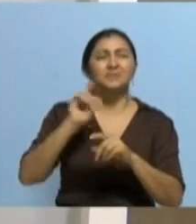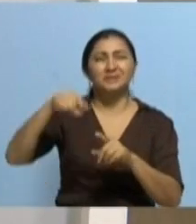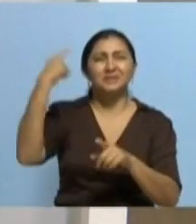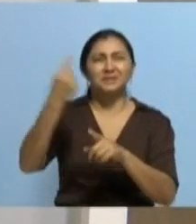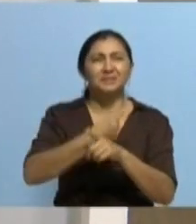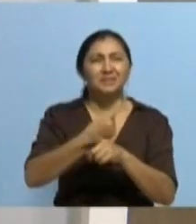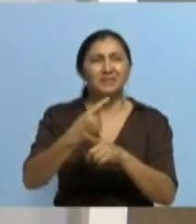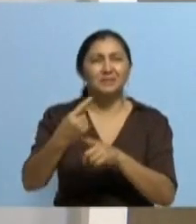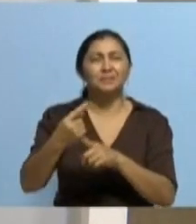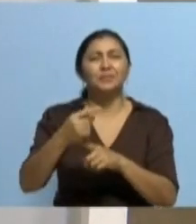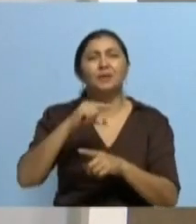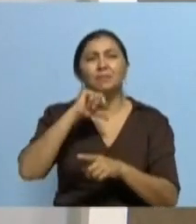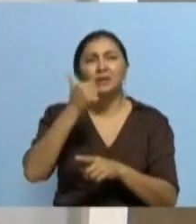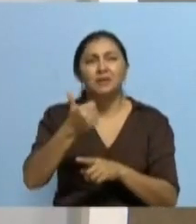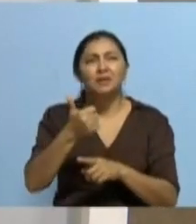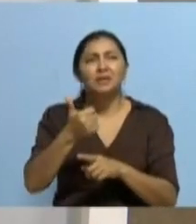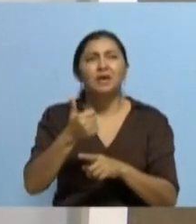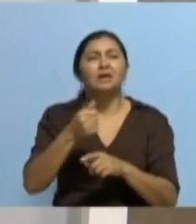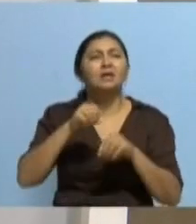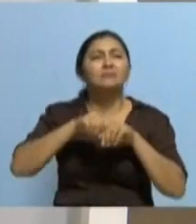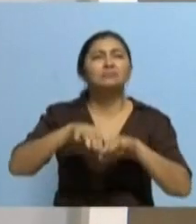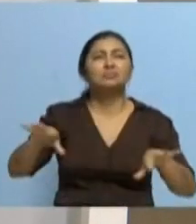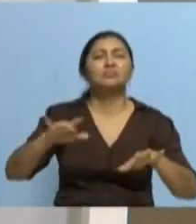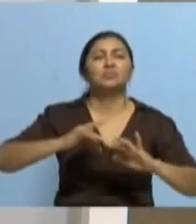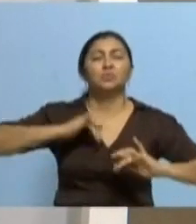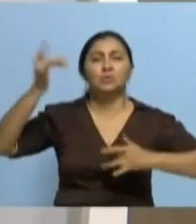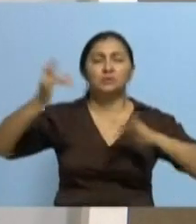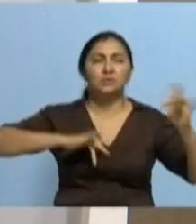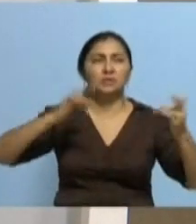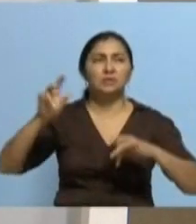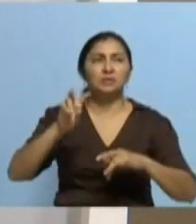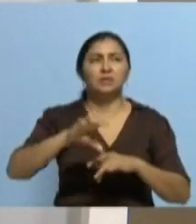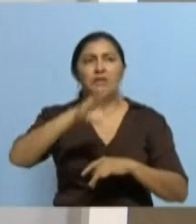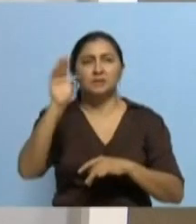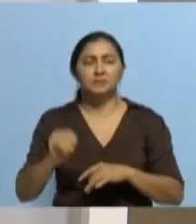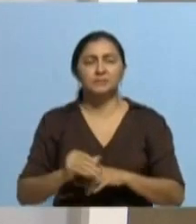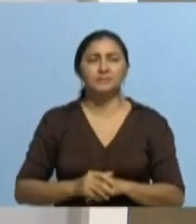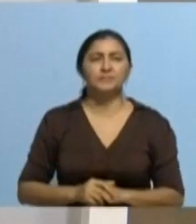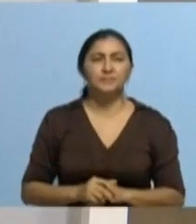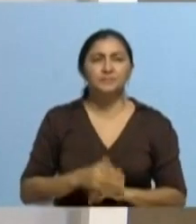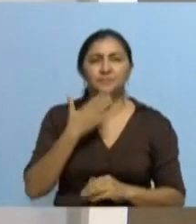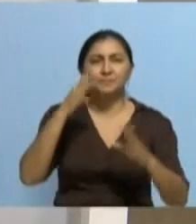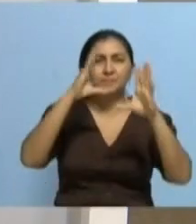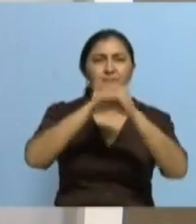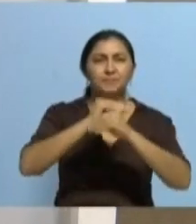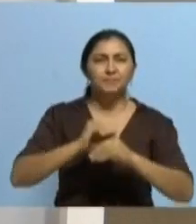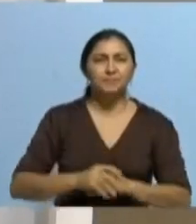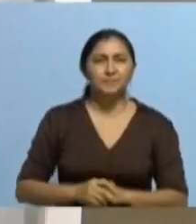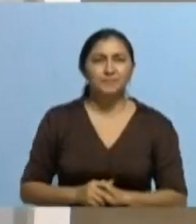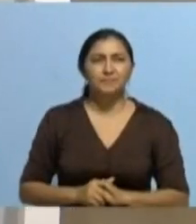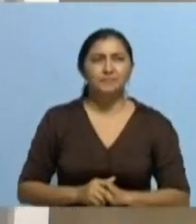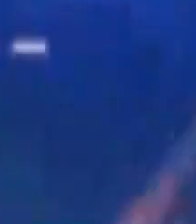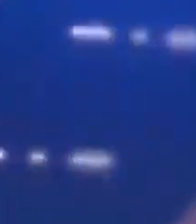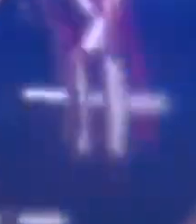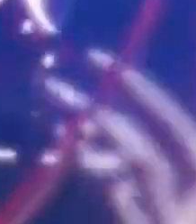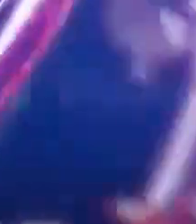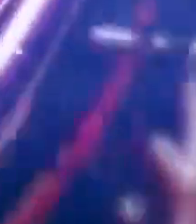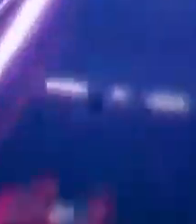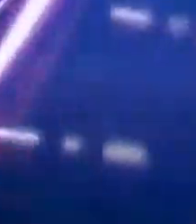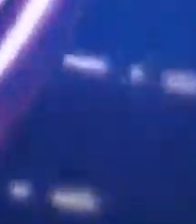próxima semana. Mañana tenemos transmisión de la Guacherna por Telecaribe en nuestro canal regional. Buenas noches.